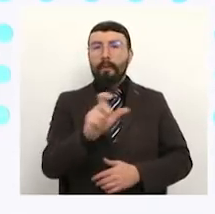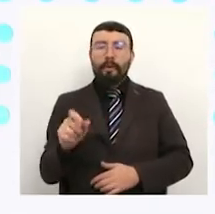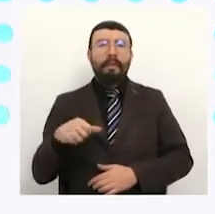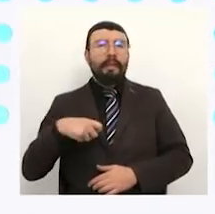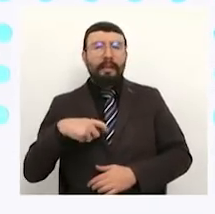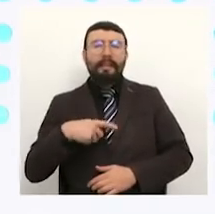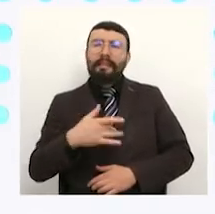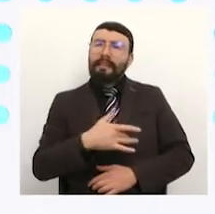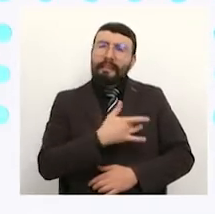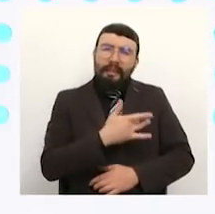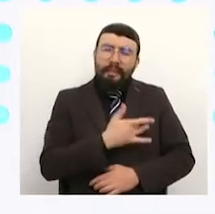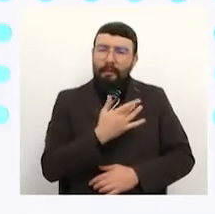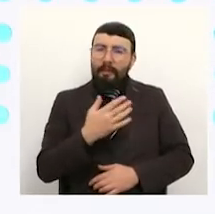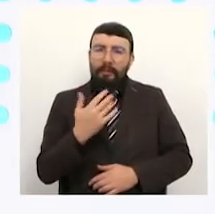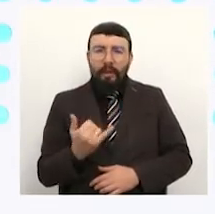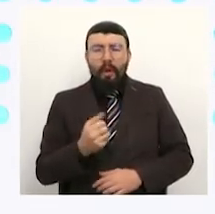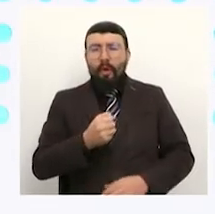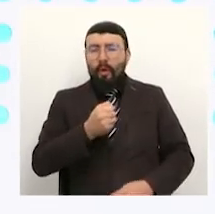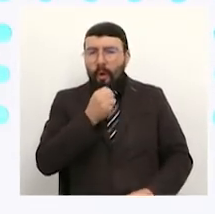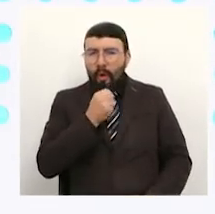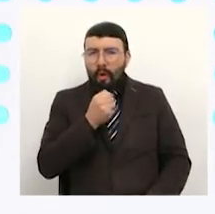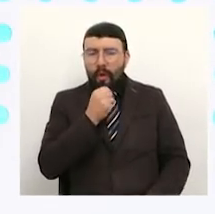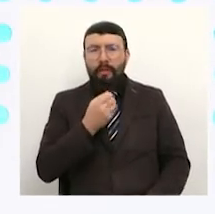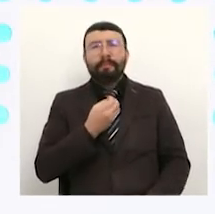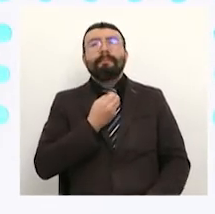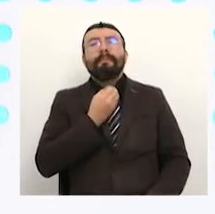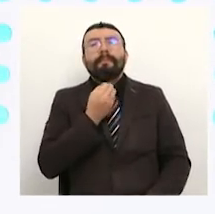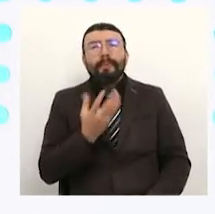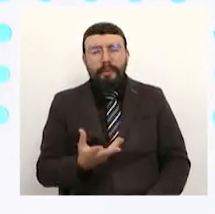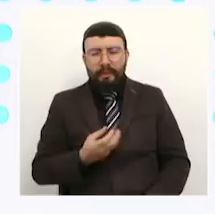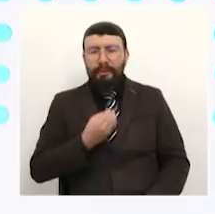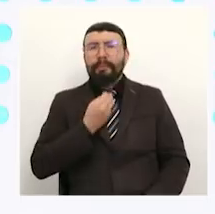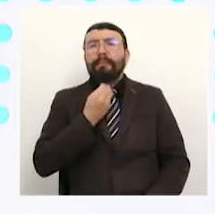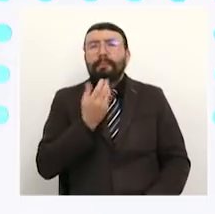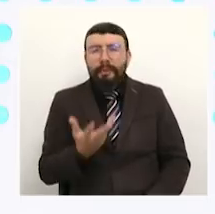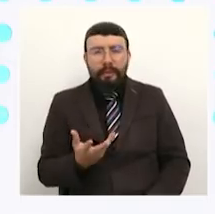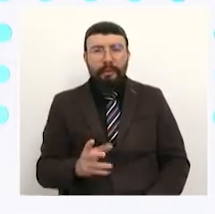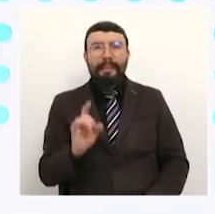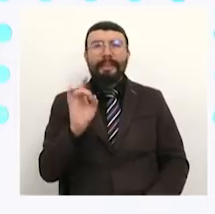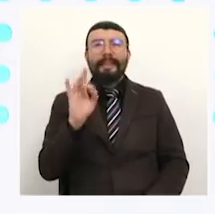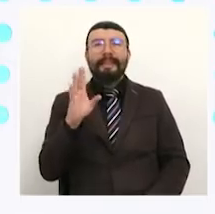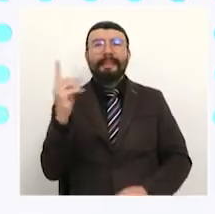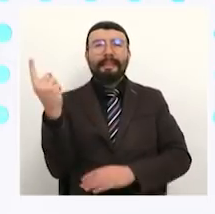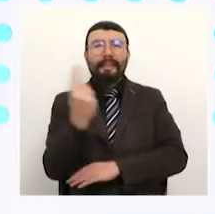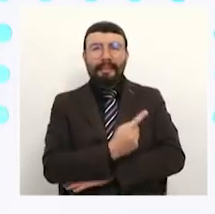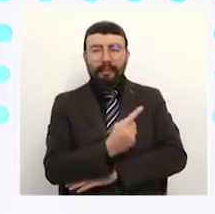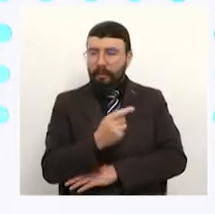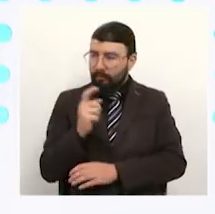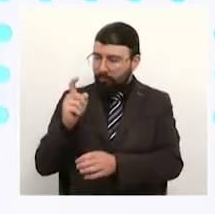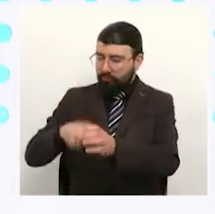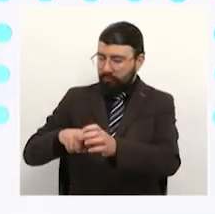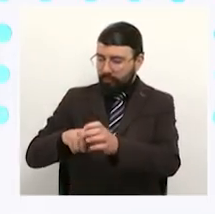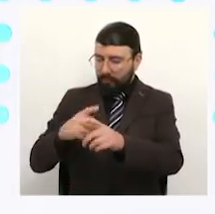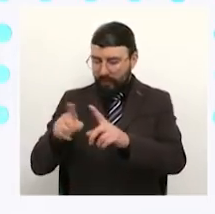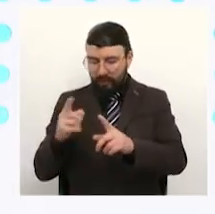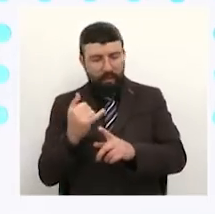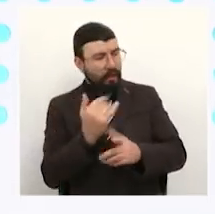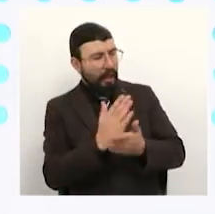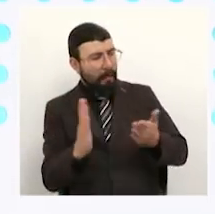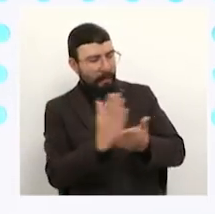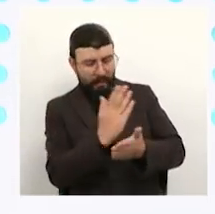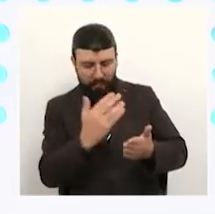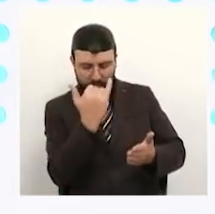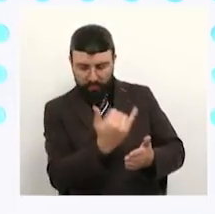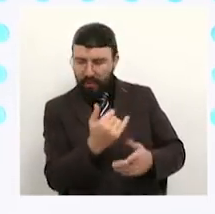respiratorios concluyentes en todos y expectoración por más de 15 días de ese grupo se salen de pronto un poquito los niños pequeños